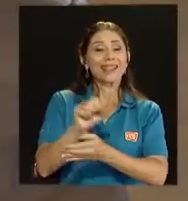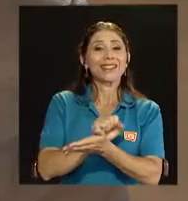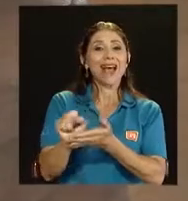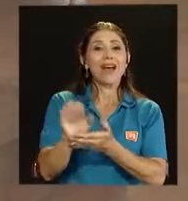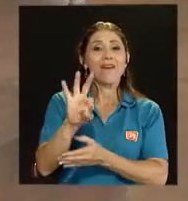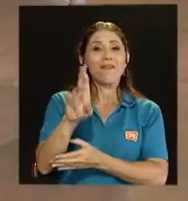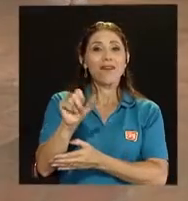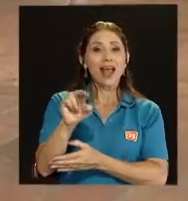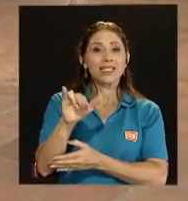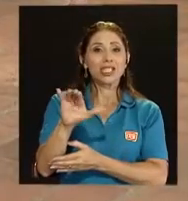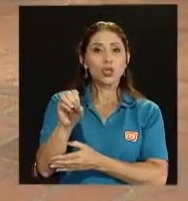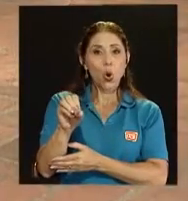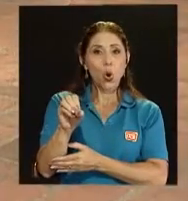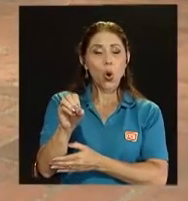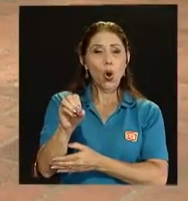en el